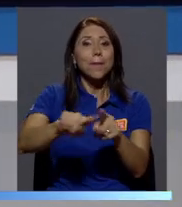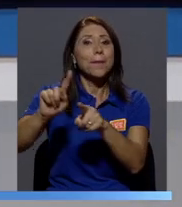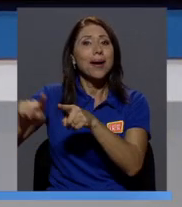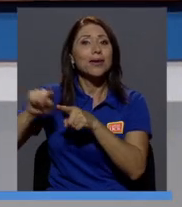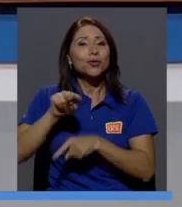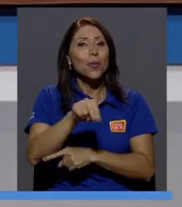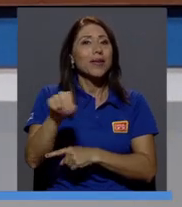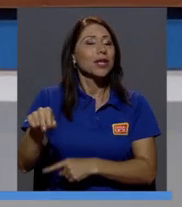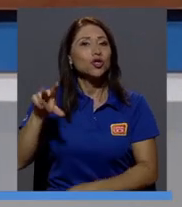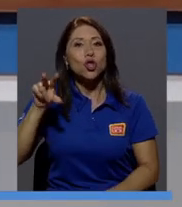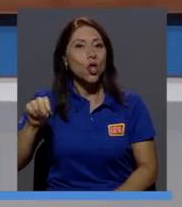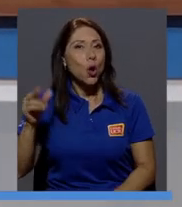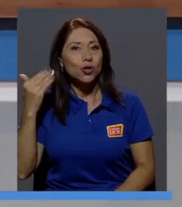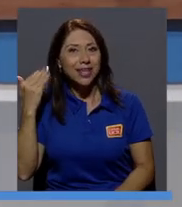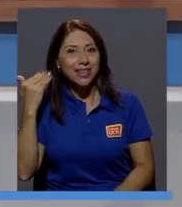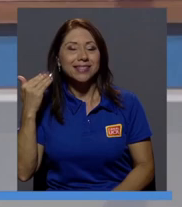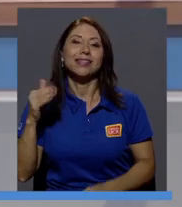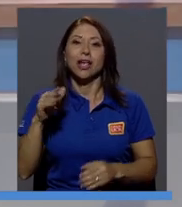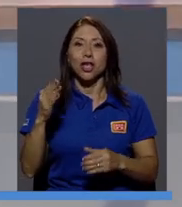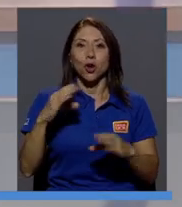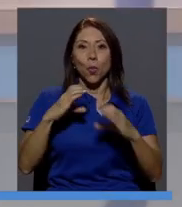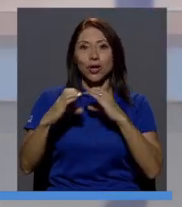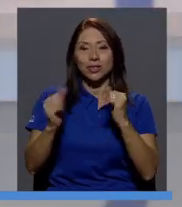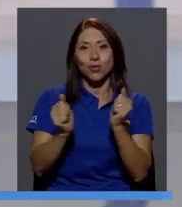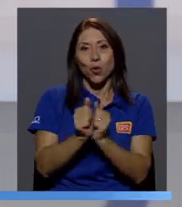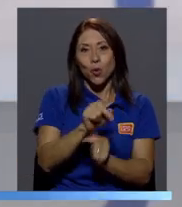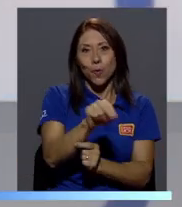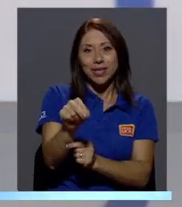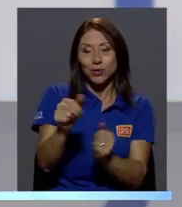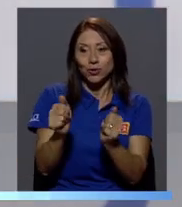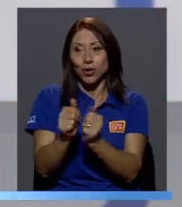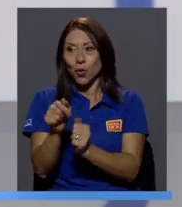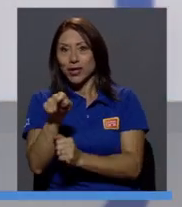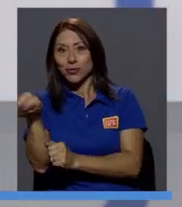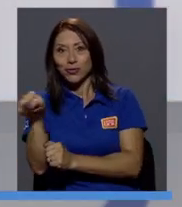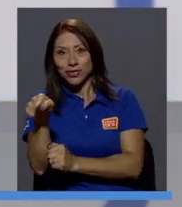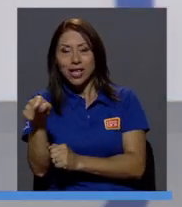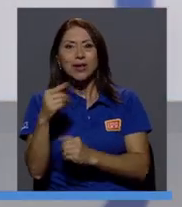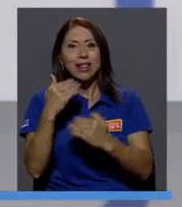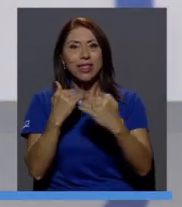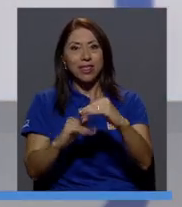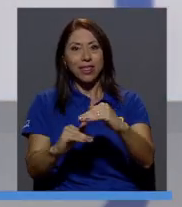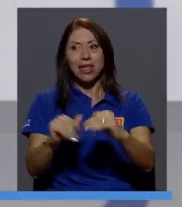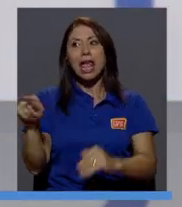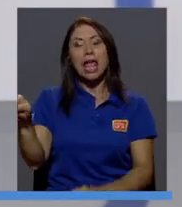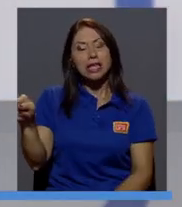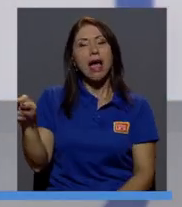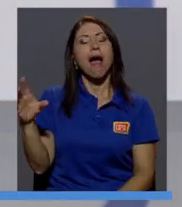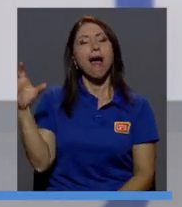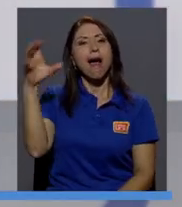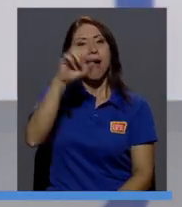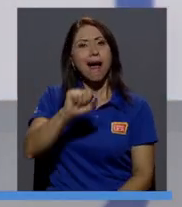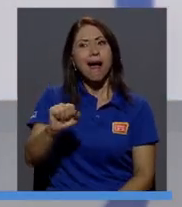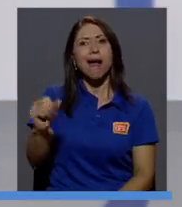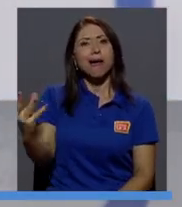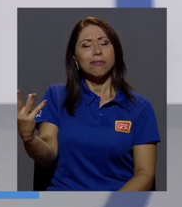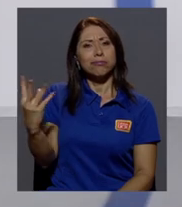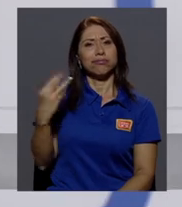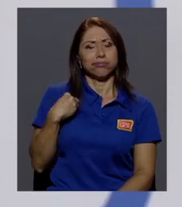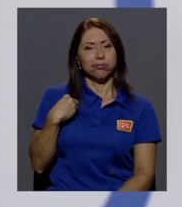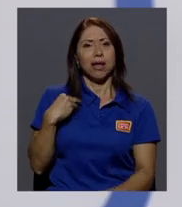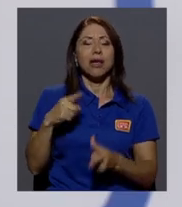comunicación con los profesores con ellos mismos era muy limitada ella ve esta necesidad no la comenta y obviamente esto